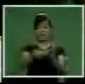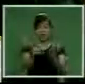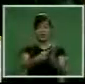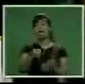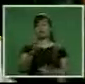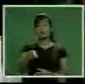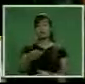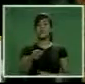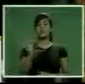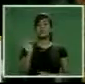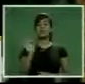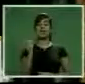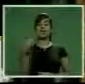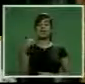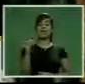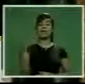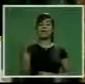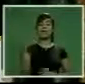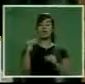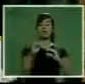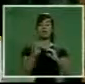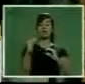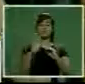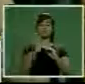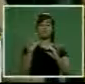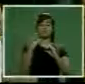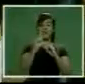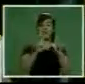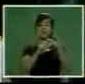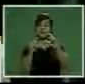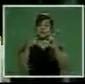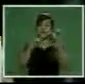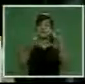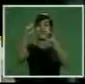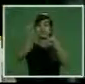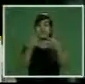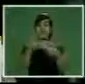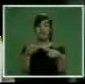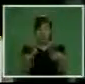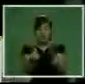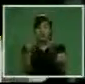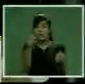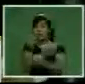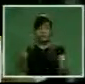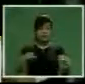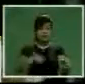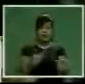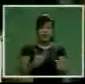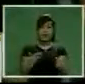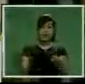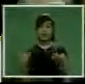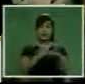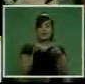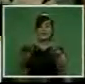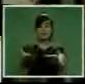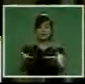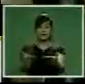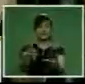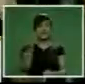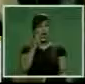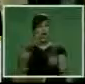tenías que desprender, pero ese dinero nunca iba a ser recuperado. Por eso tienen lotes y lotes de casas deshabitadas. Es decir, hay una